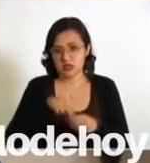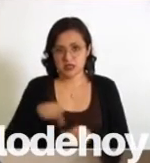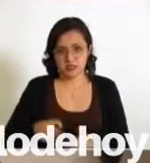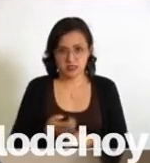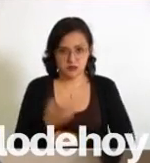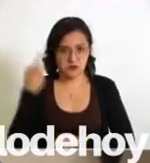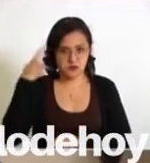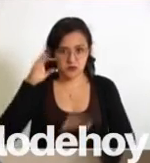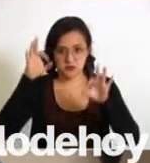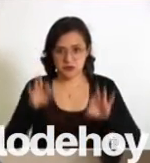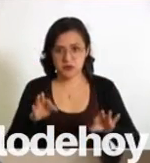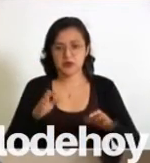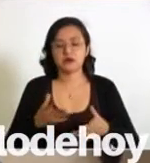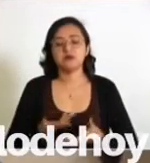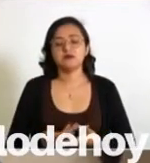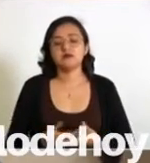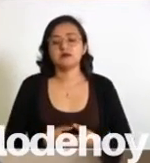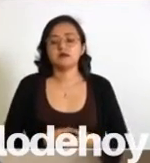estado